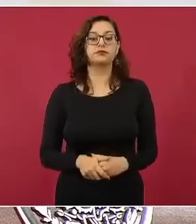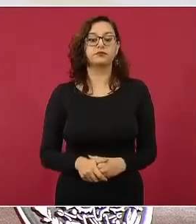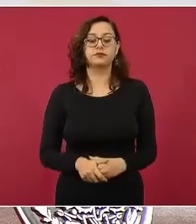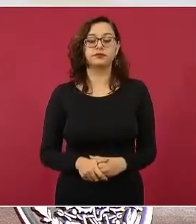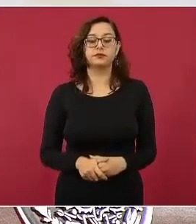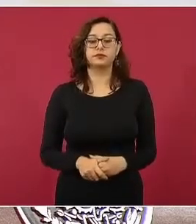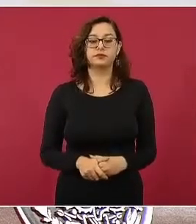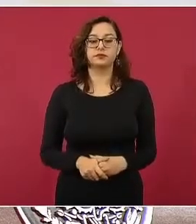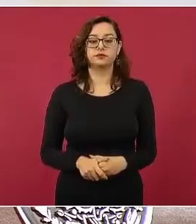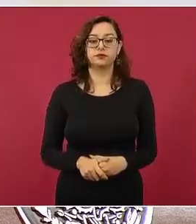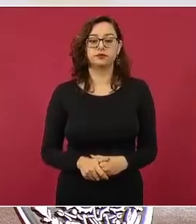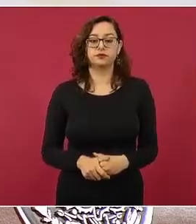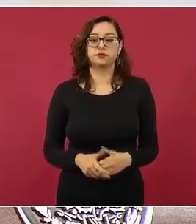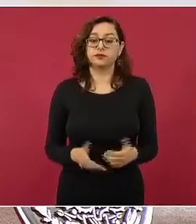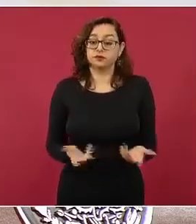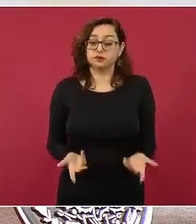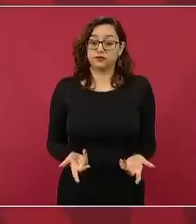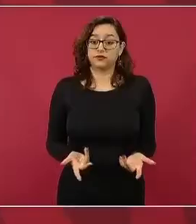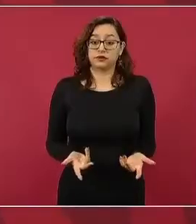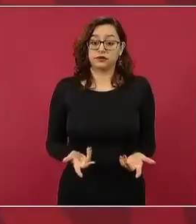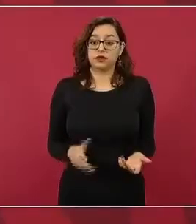van a decidir.